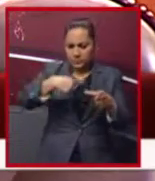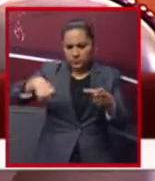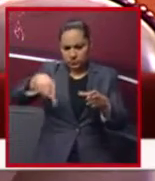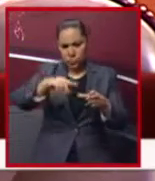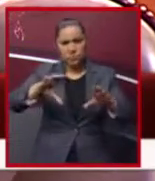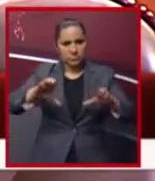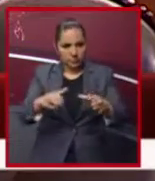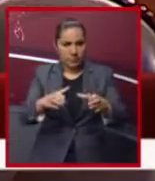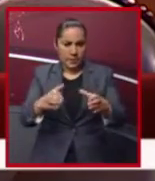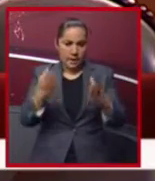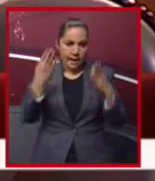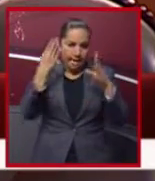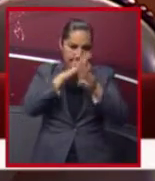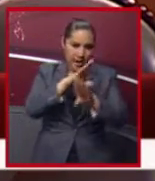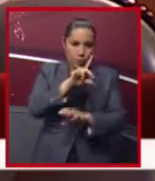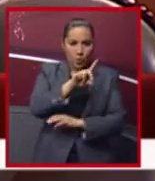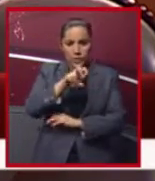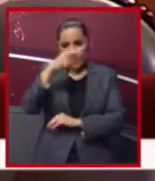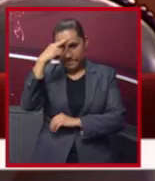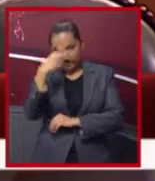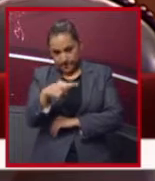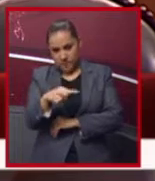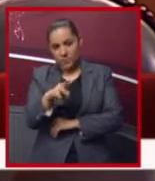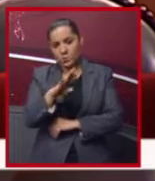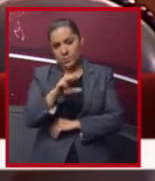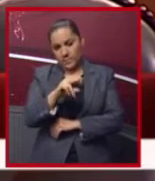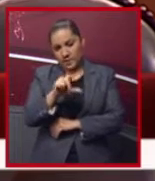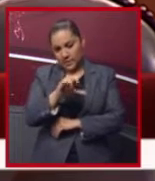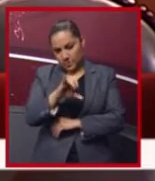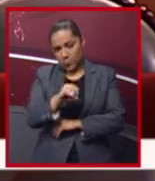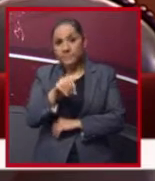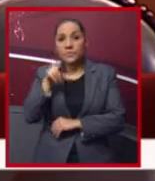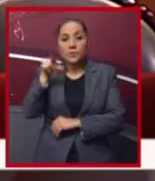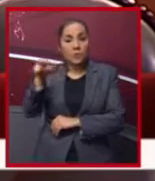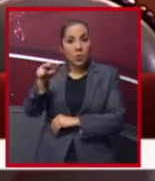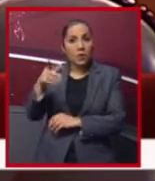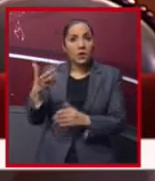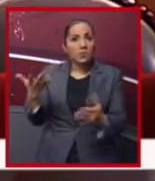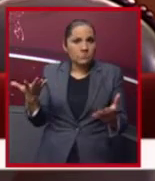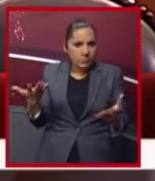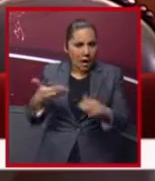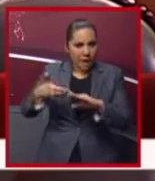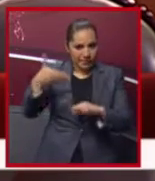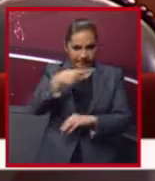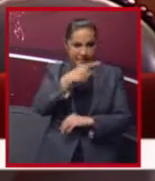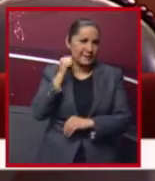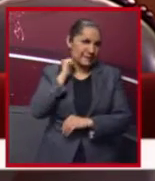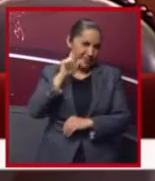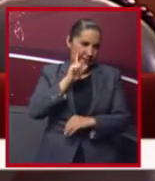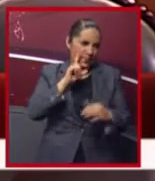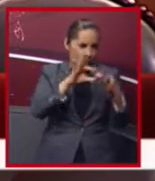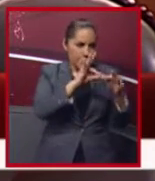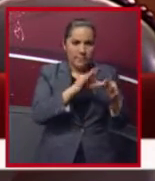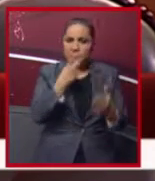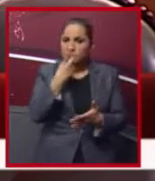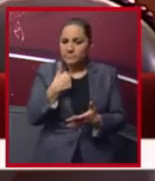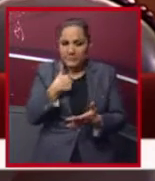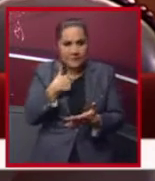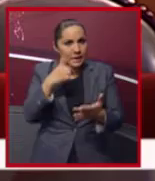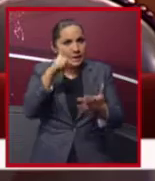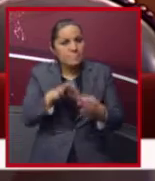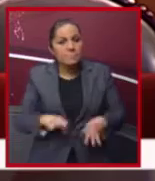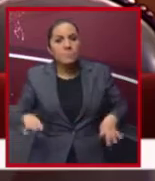México, que como bien señaló la senadora Reynoso, nos interesa particularmente cuidar a todos,